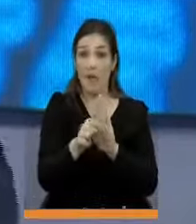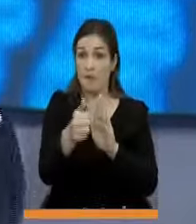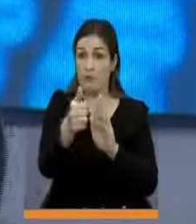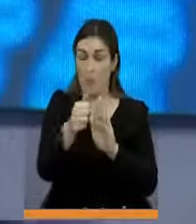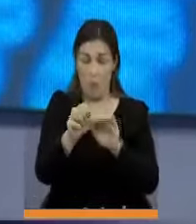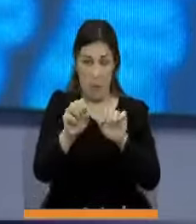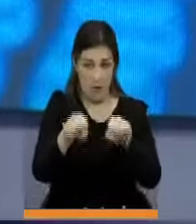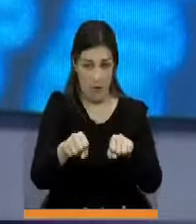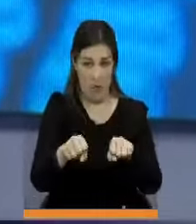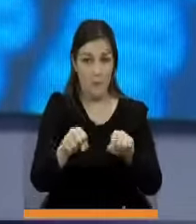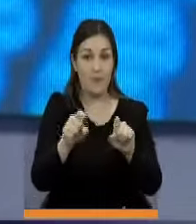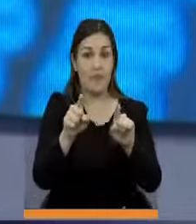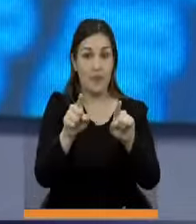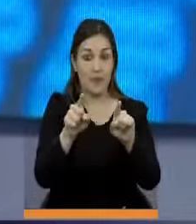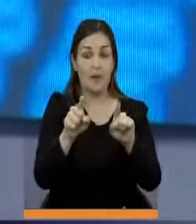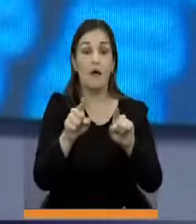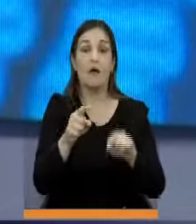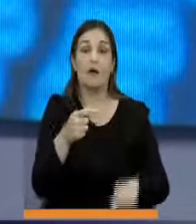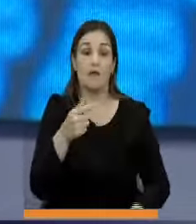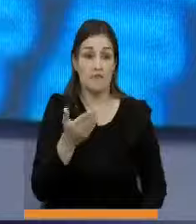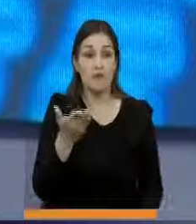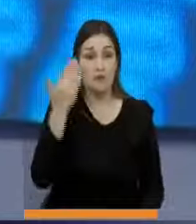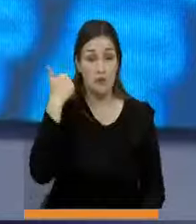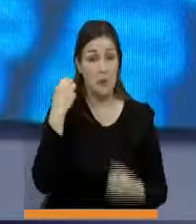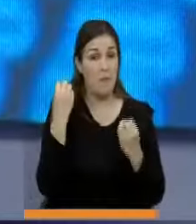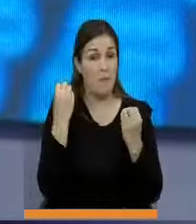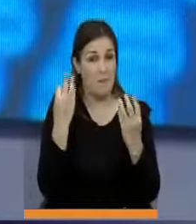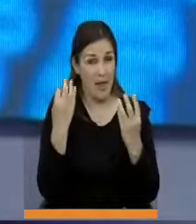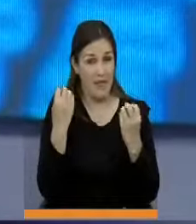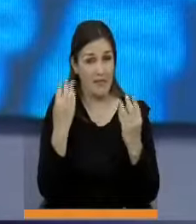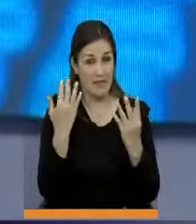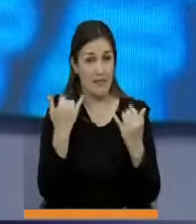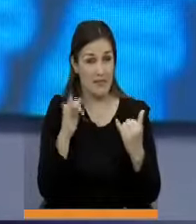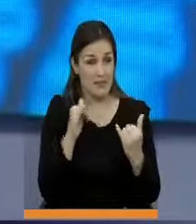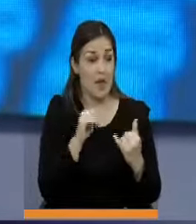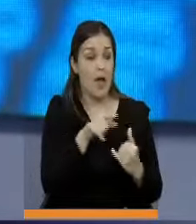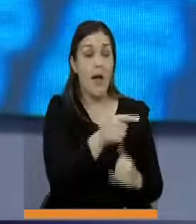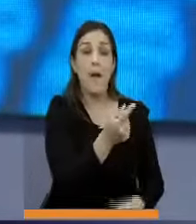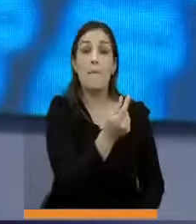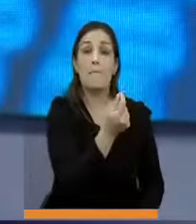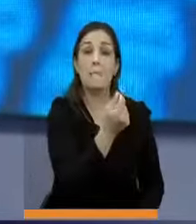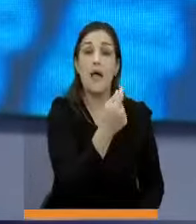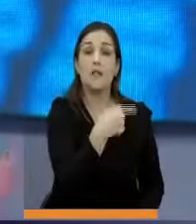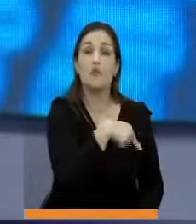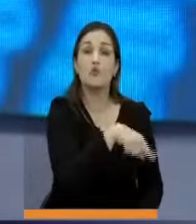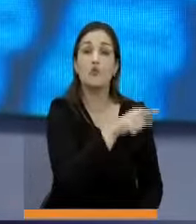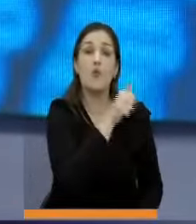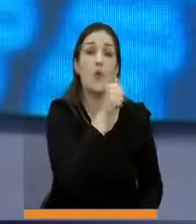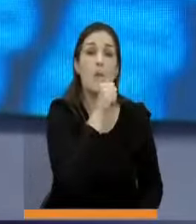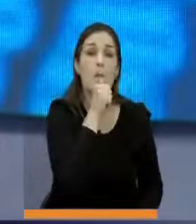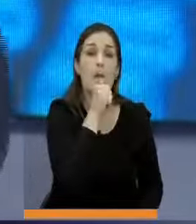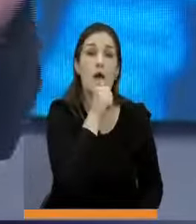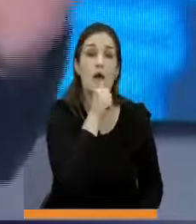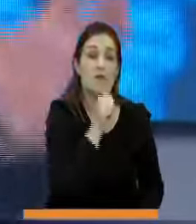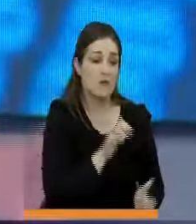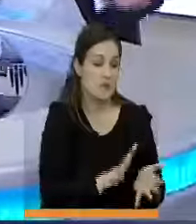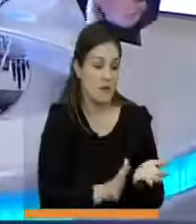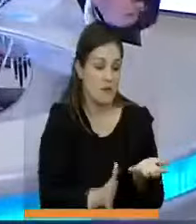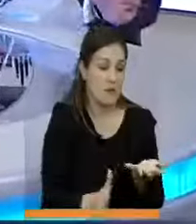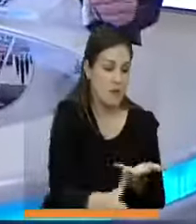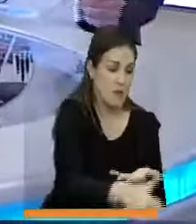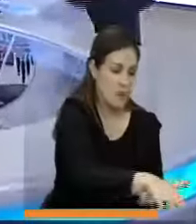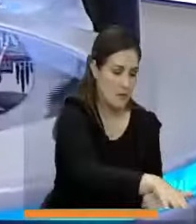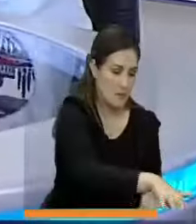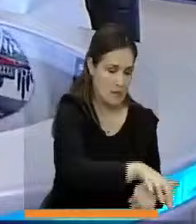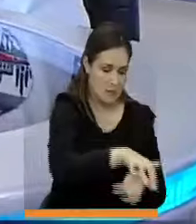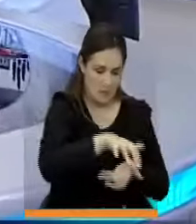es que nosotros le incautamos muchas veces muchos millones al narcotráfico. ¿Y eso qué pasa? Eso tiene un proceso. Eso entra al